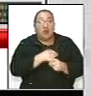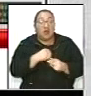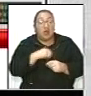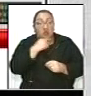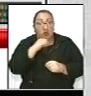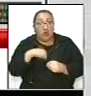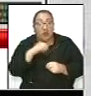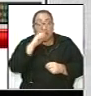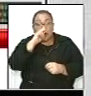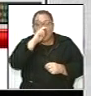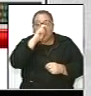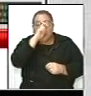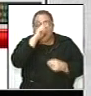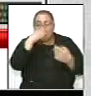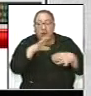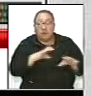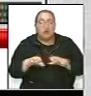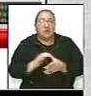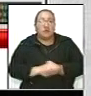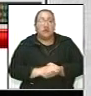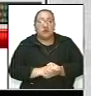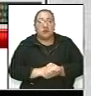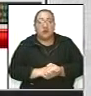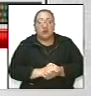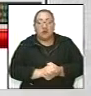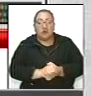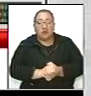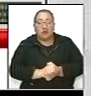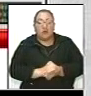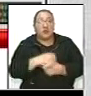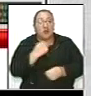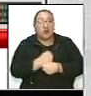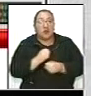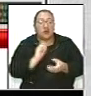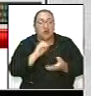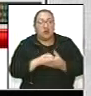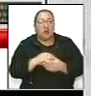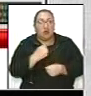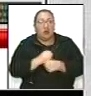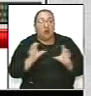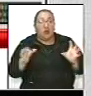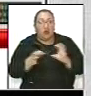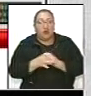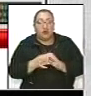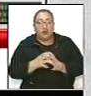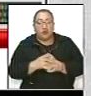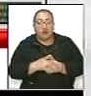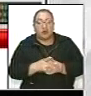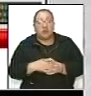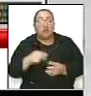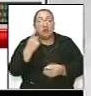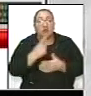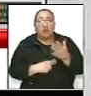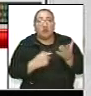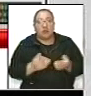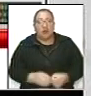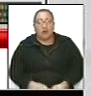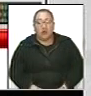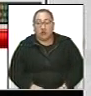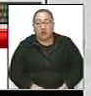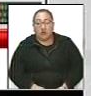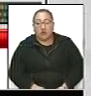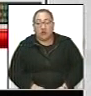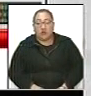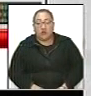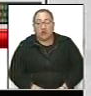Mujer hemos hecho ya una articulación y una matriz de trabajo conjunto para que, en